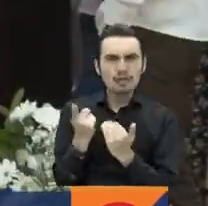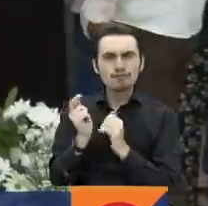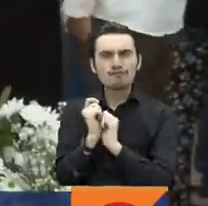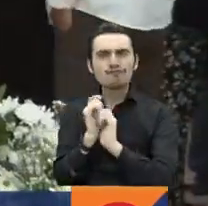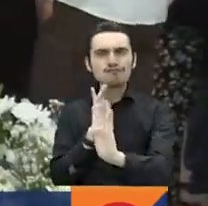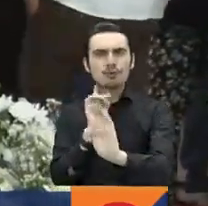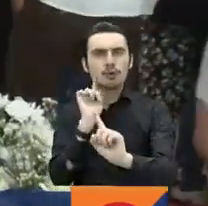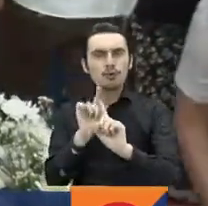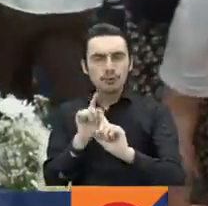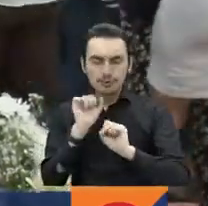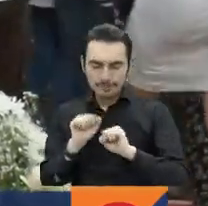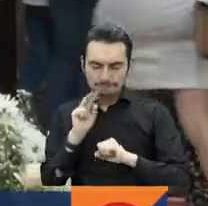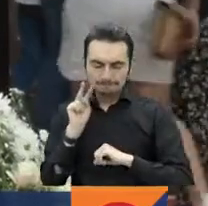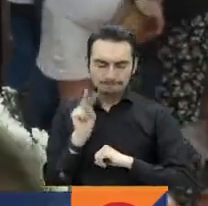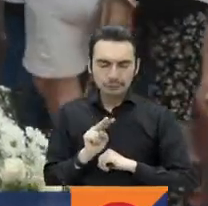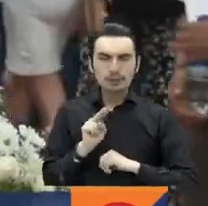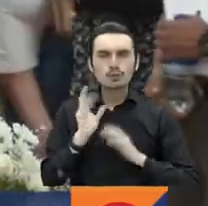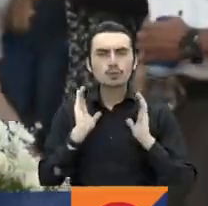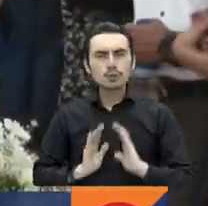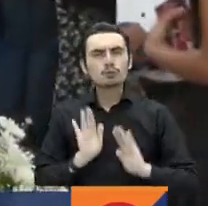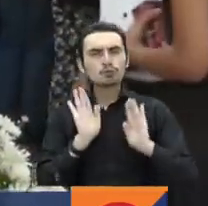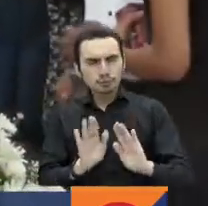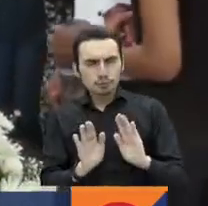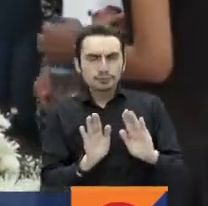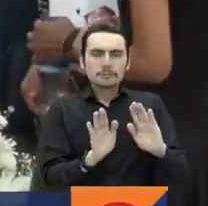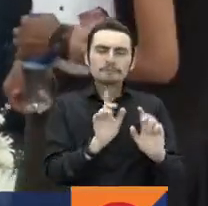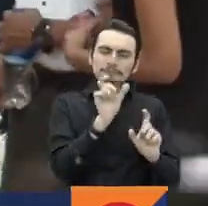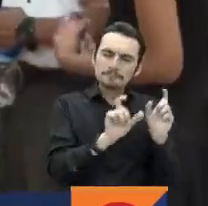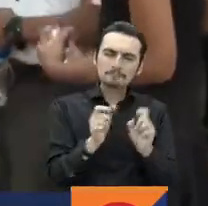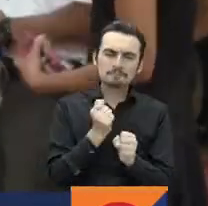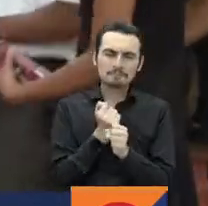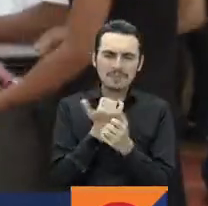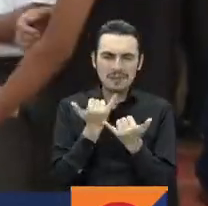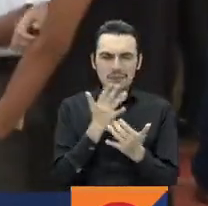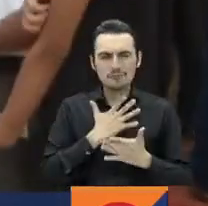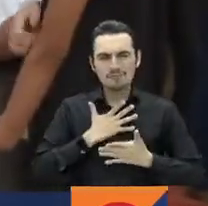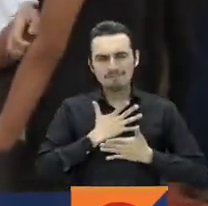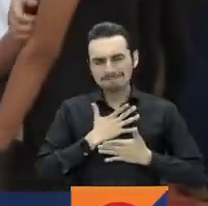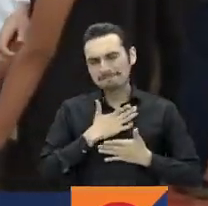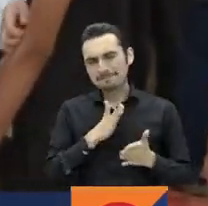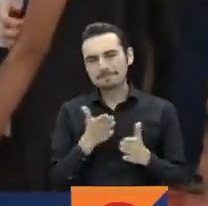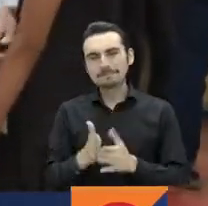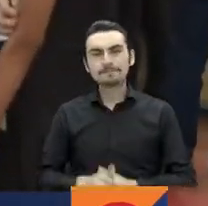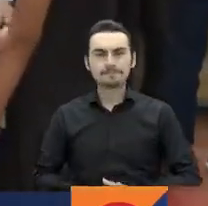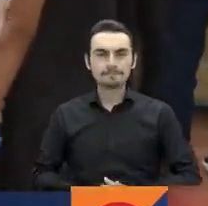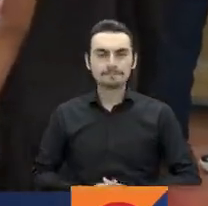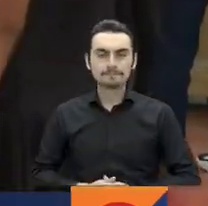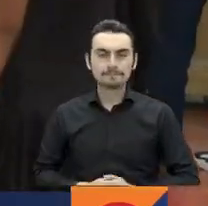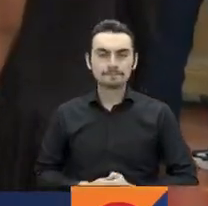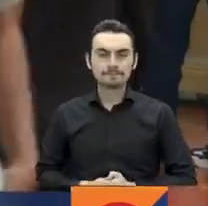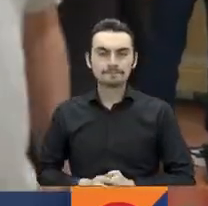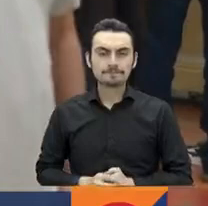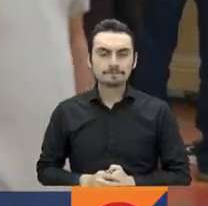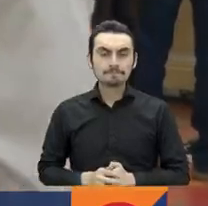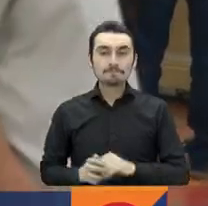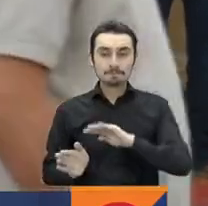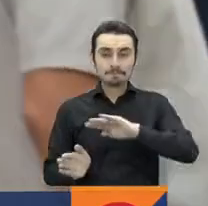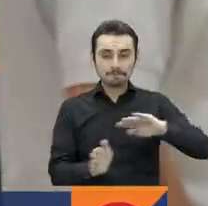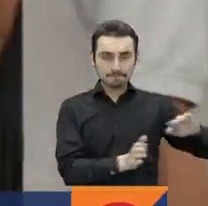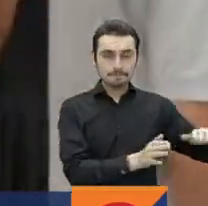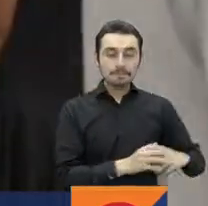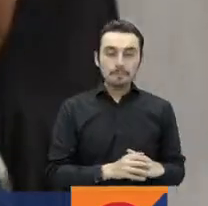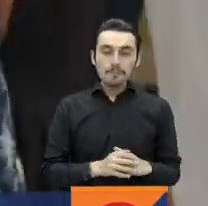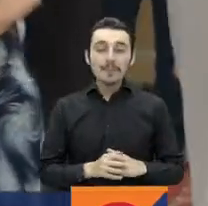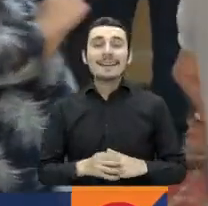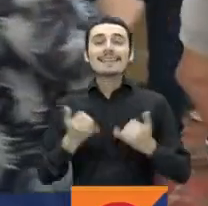poder ver los cuerpos de estos seres queridos que acaban de perder la vida. Por otro lado, se confirma que